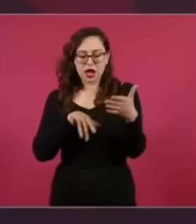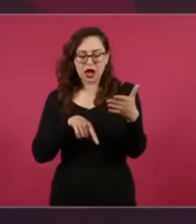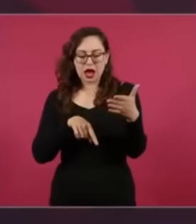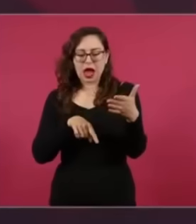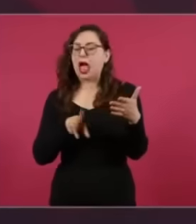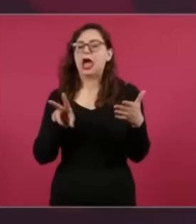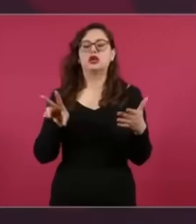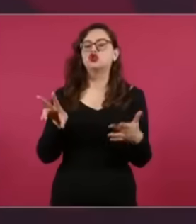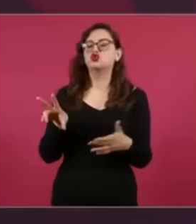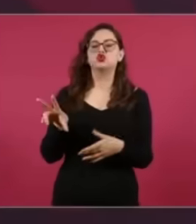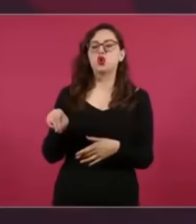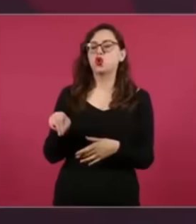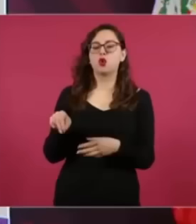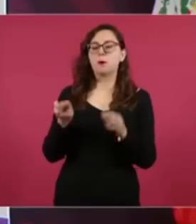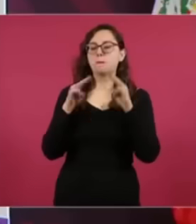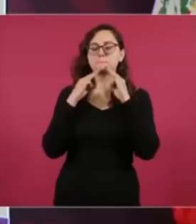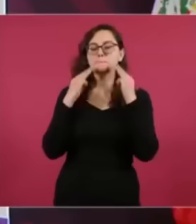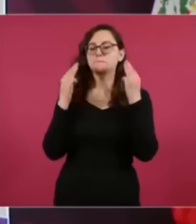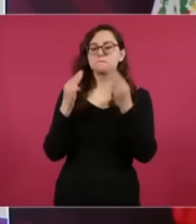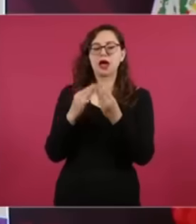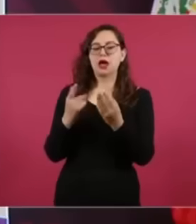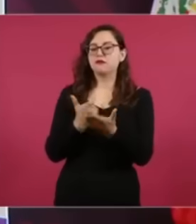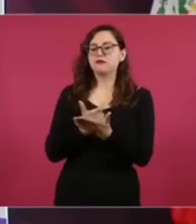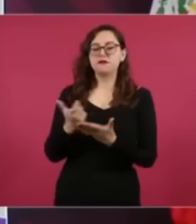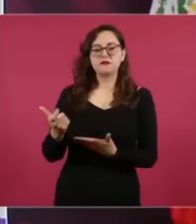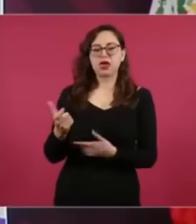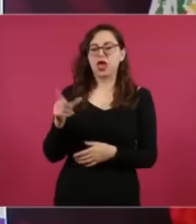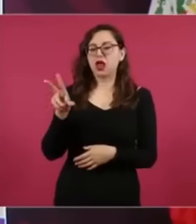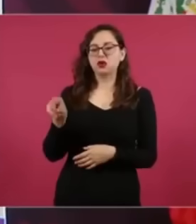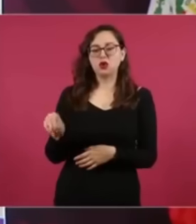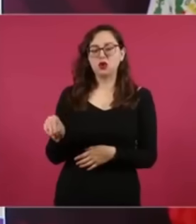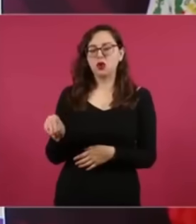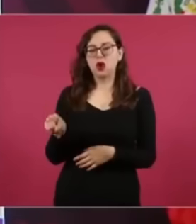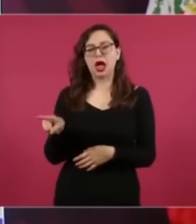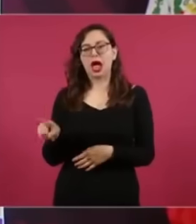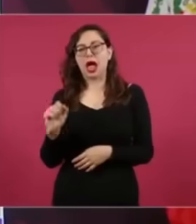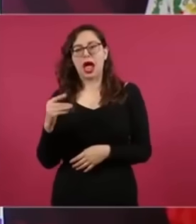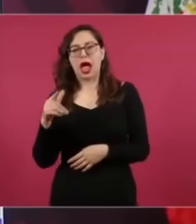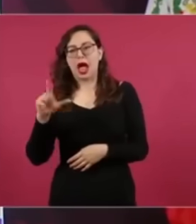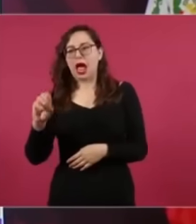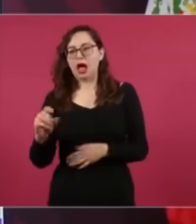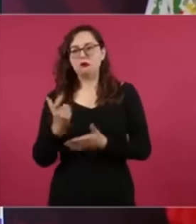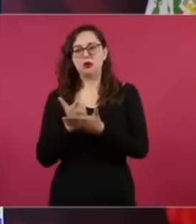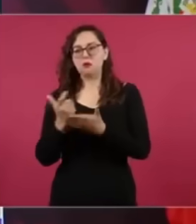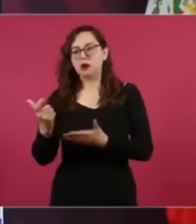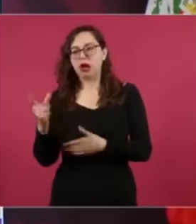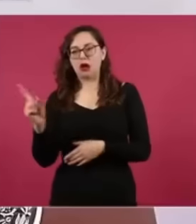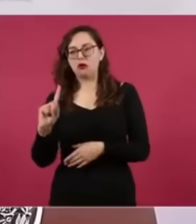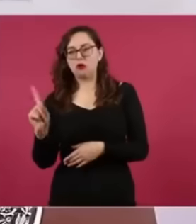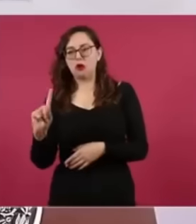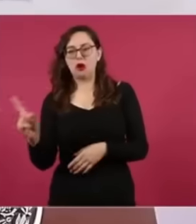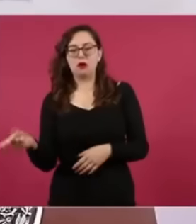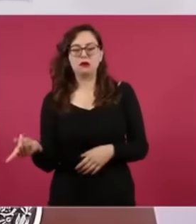que se trata de un policía judicial de Sinaloa.